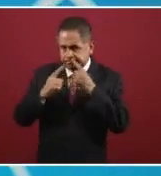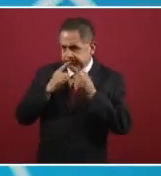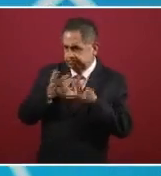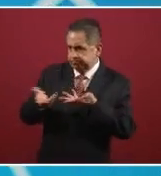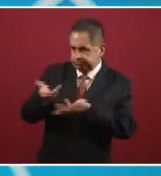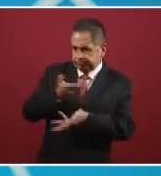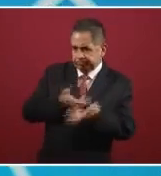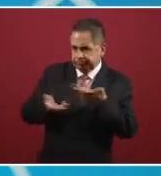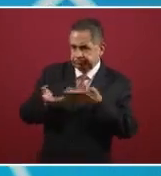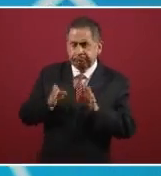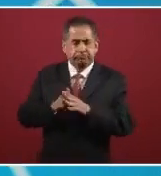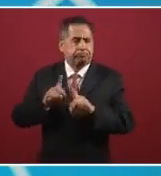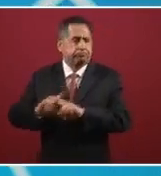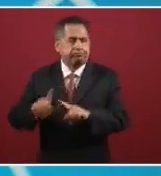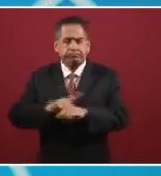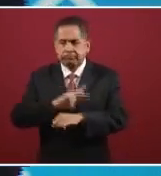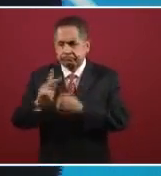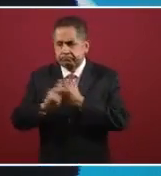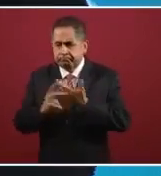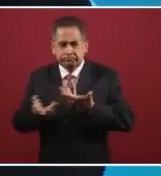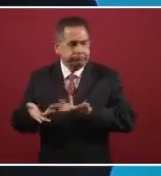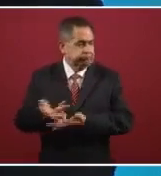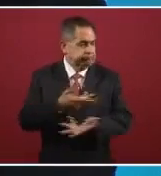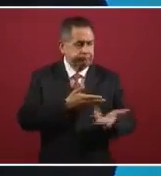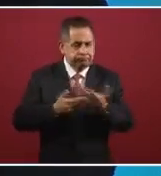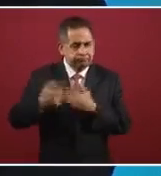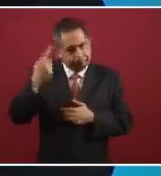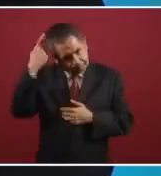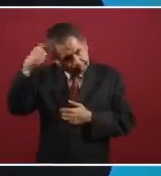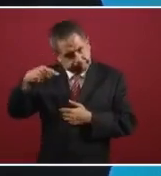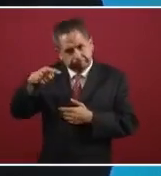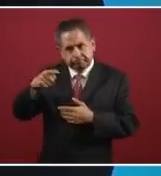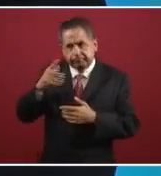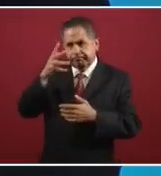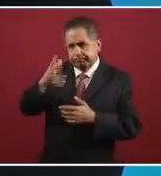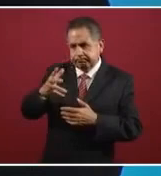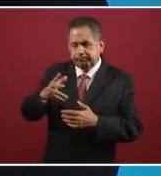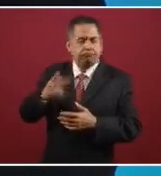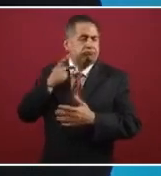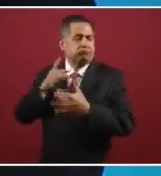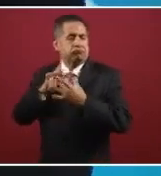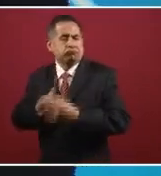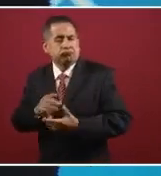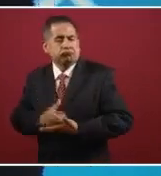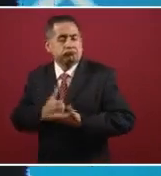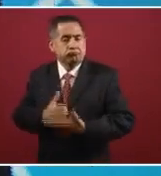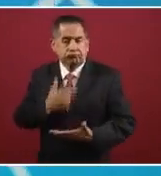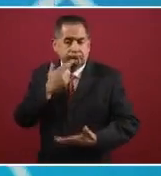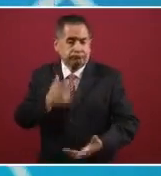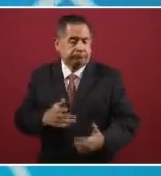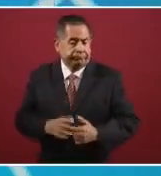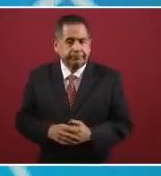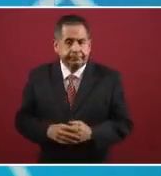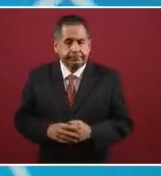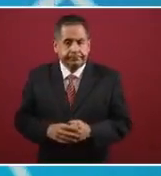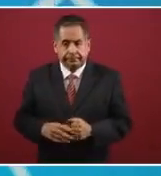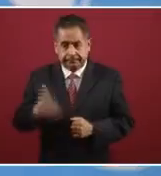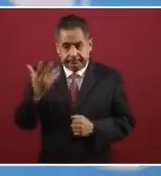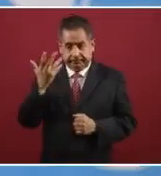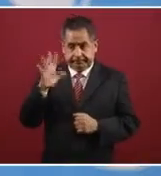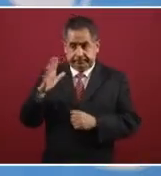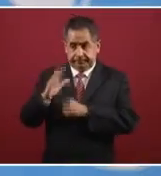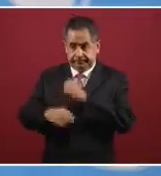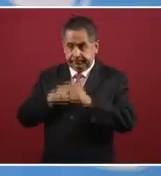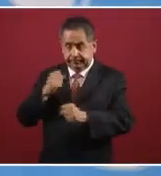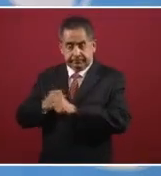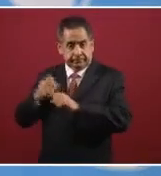todos los países para poder hacer mejor política pública. Mucho ha pasado en estos 10 años desde que se inició